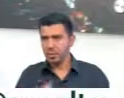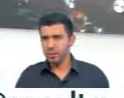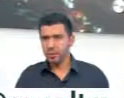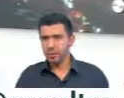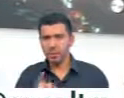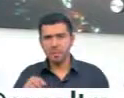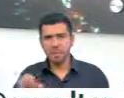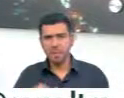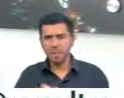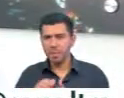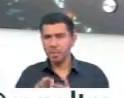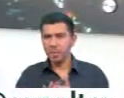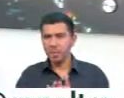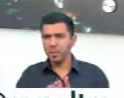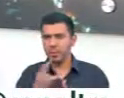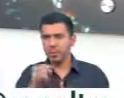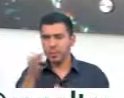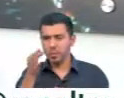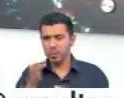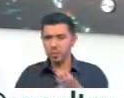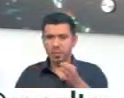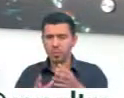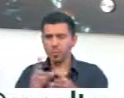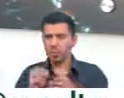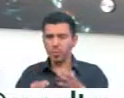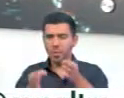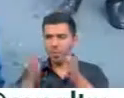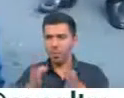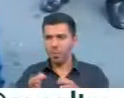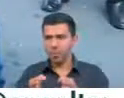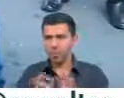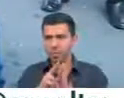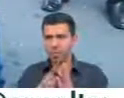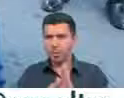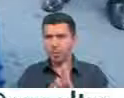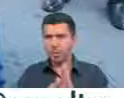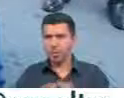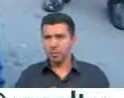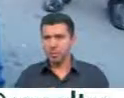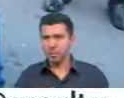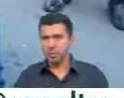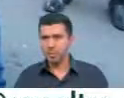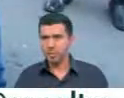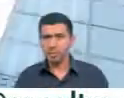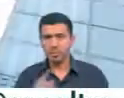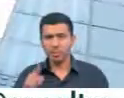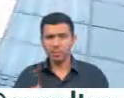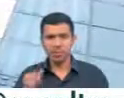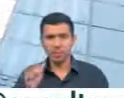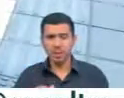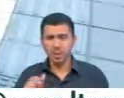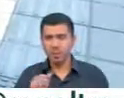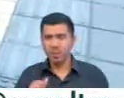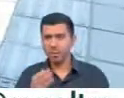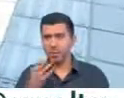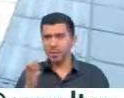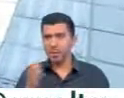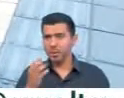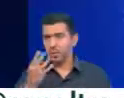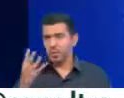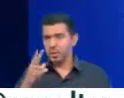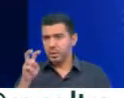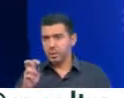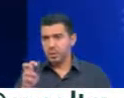los vehículos están cumpliendo con la norma en operativos hechos en el mes de agosto fueron evaluados 347